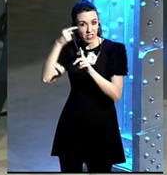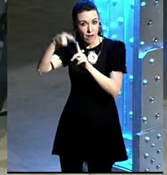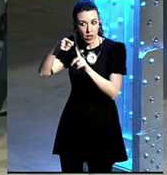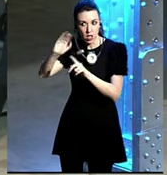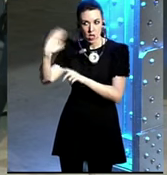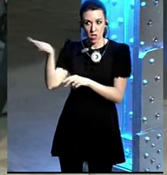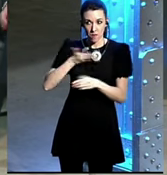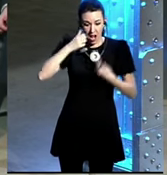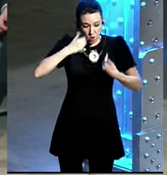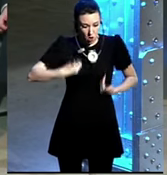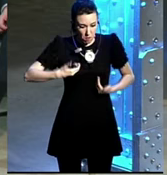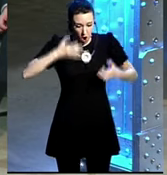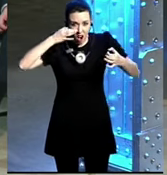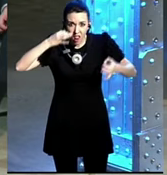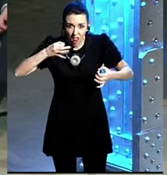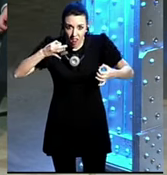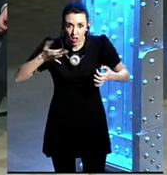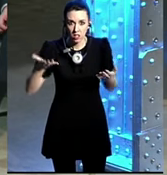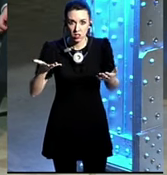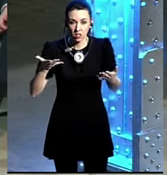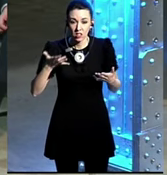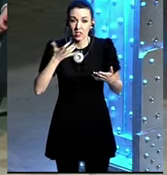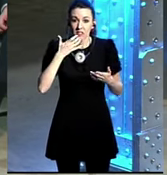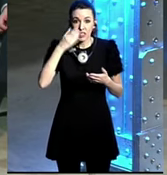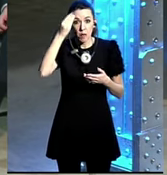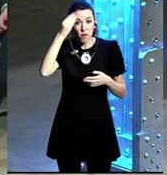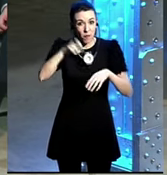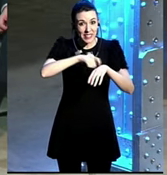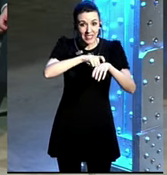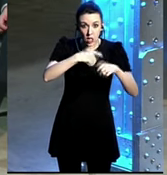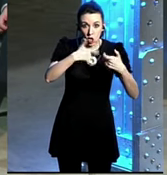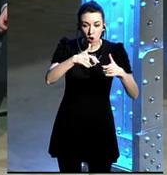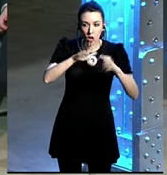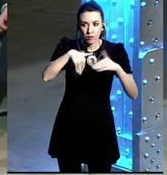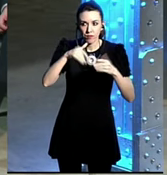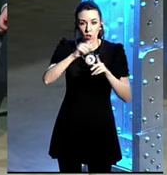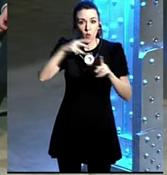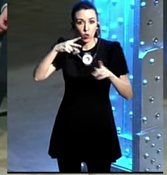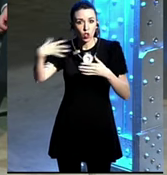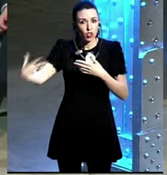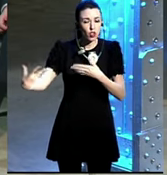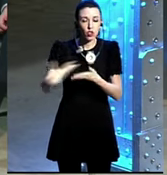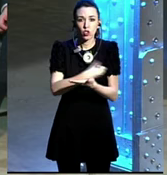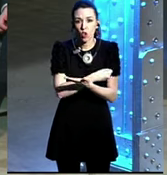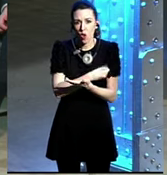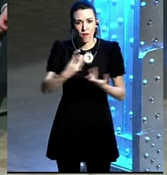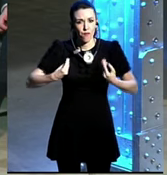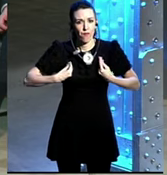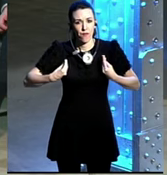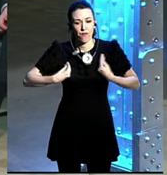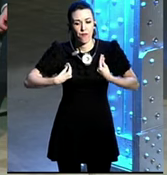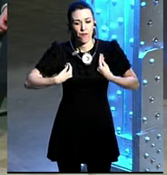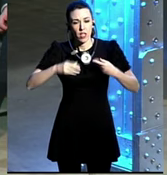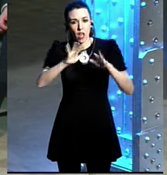para con los cuerpos reales. Y si esto lo tenemos en términos psíquicos, perdemos el punto de vista de que todas las vidas tienen